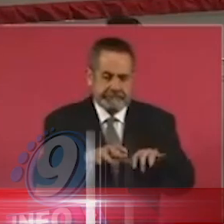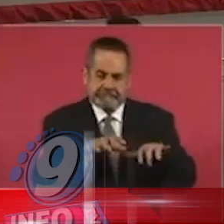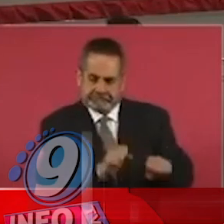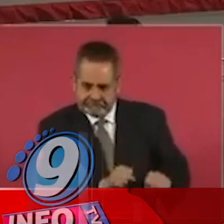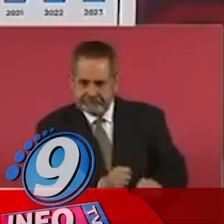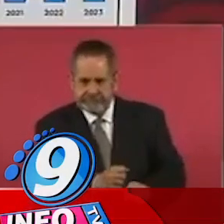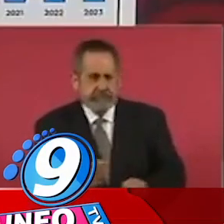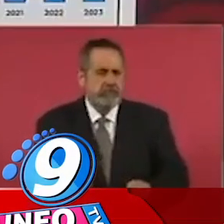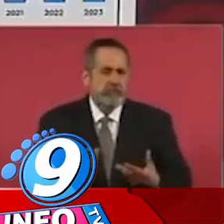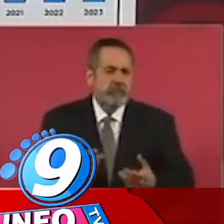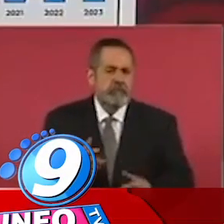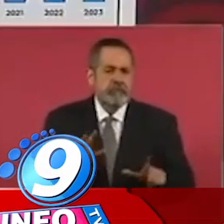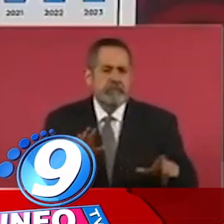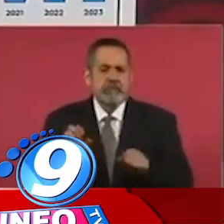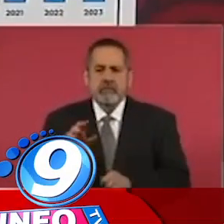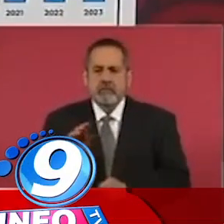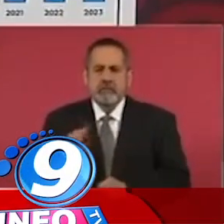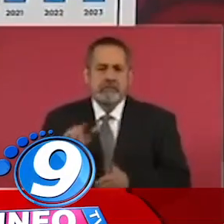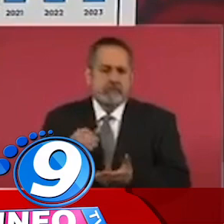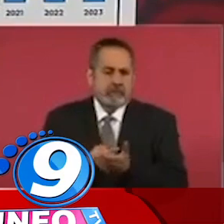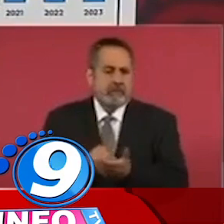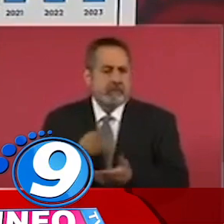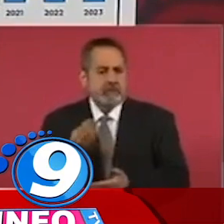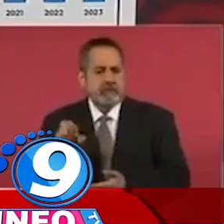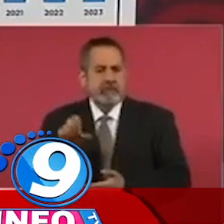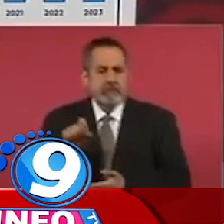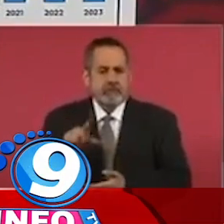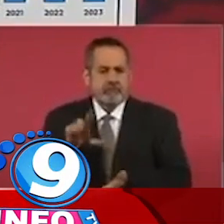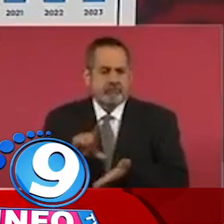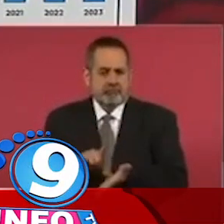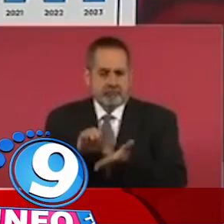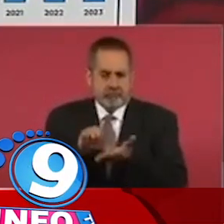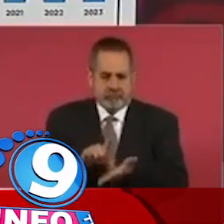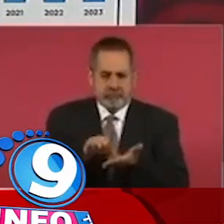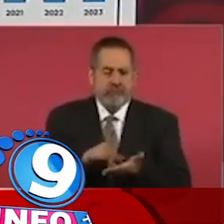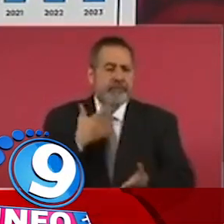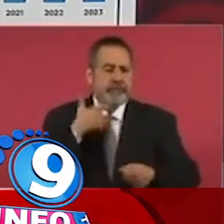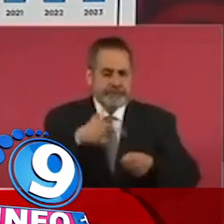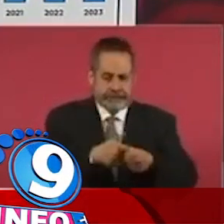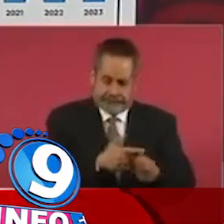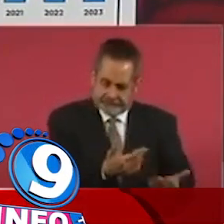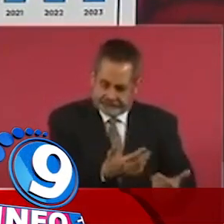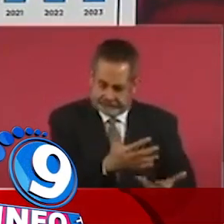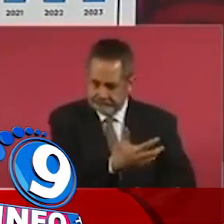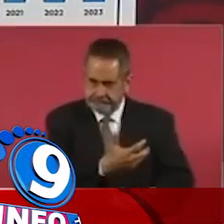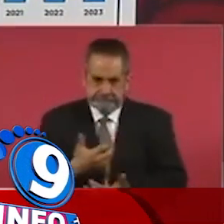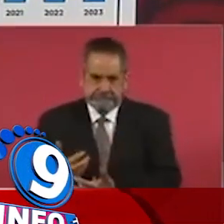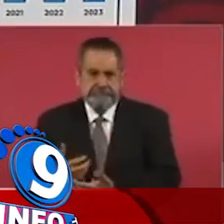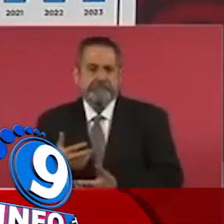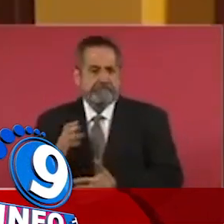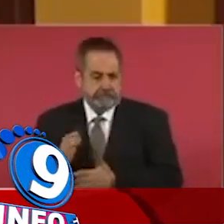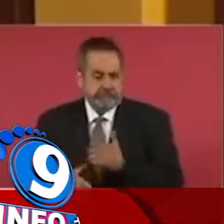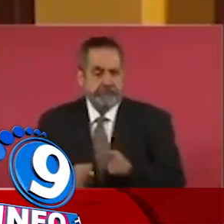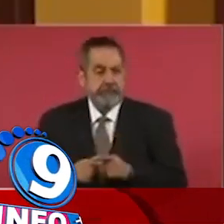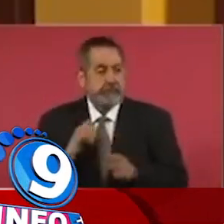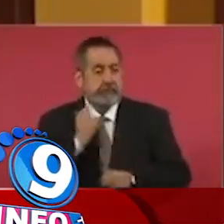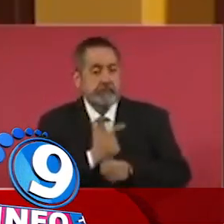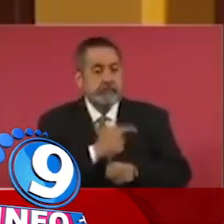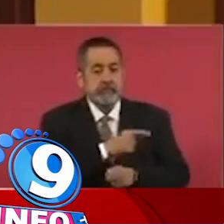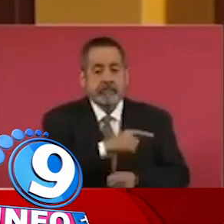glal secretario de la defensa nacional destacó los logros significativos obtenidos a través de la estrategia de